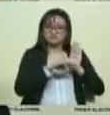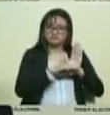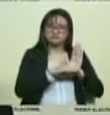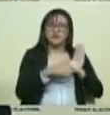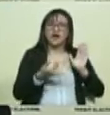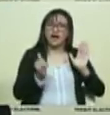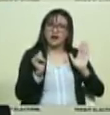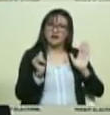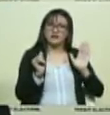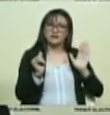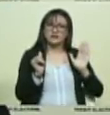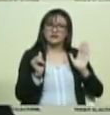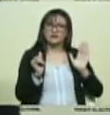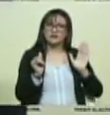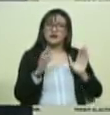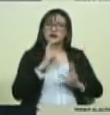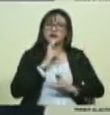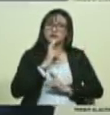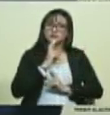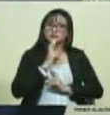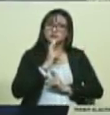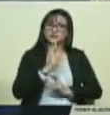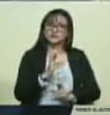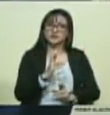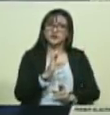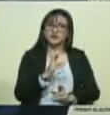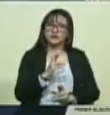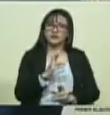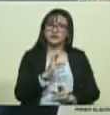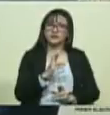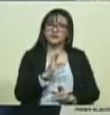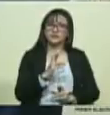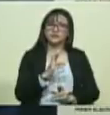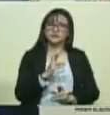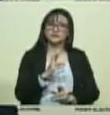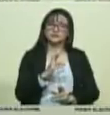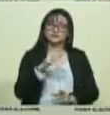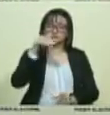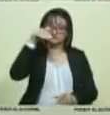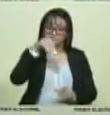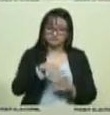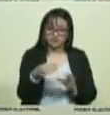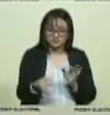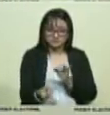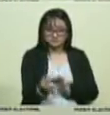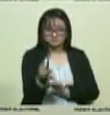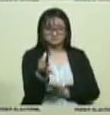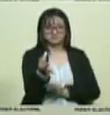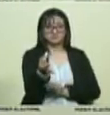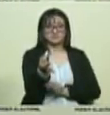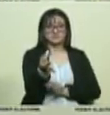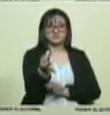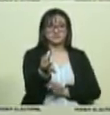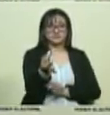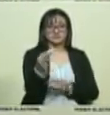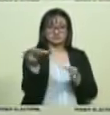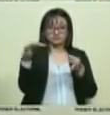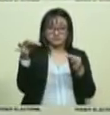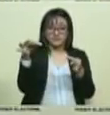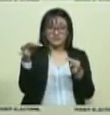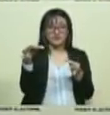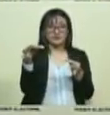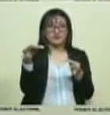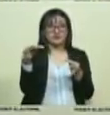básicas para que el resultado que el ciudadano va a emitir en la famosa máquina